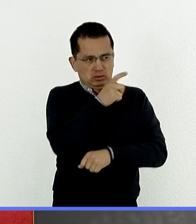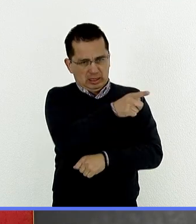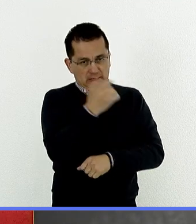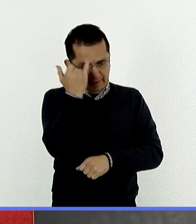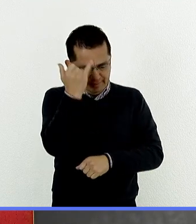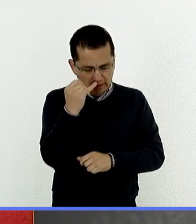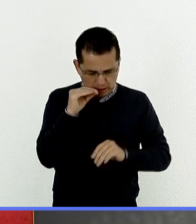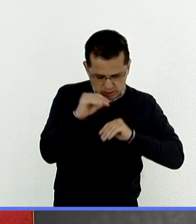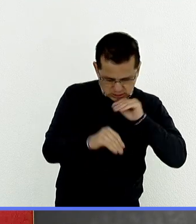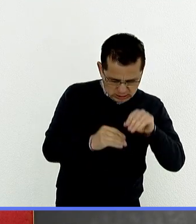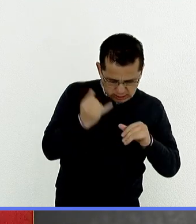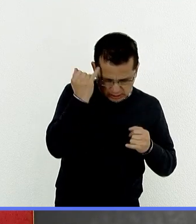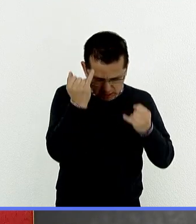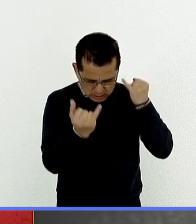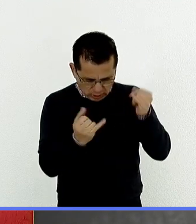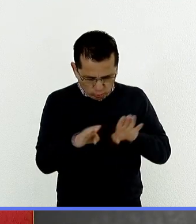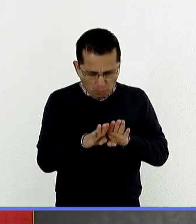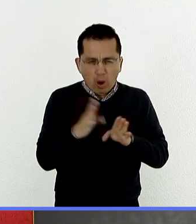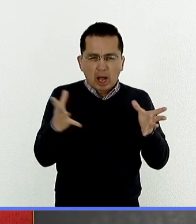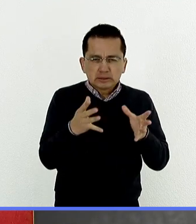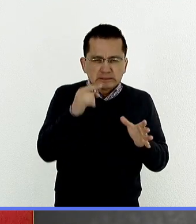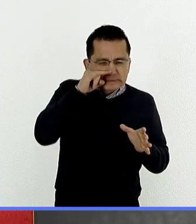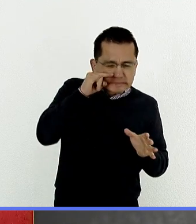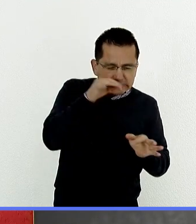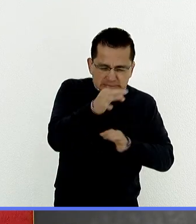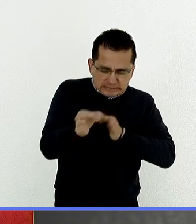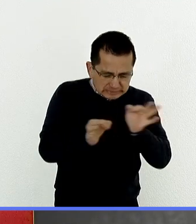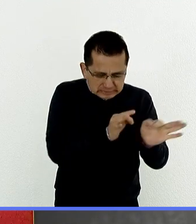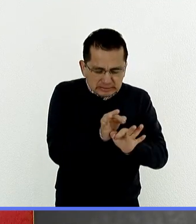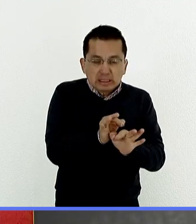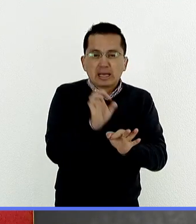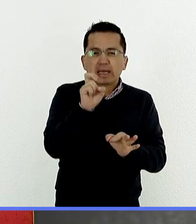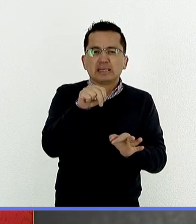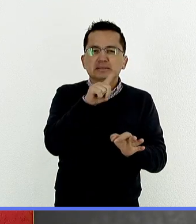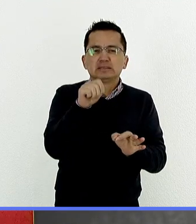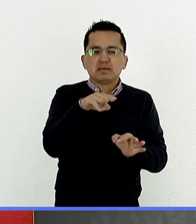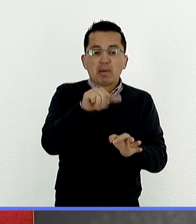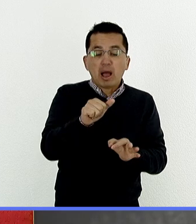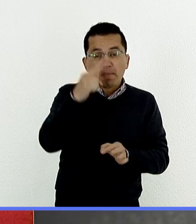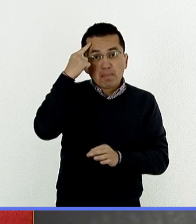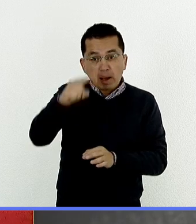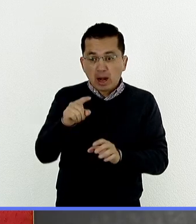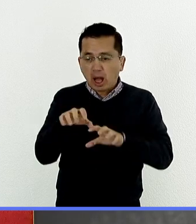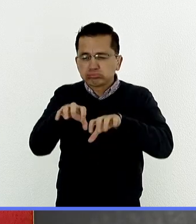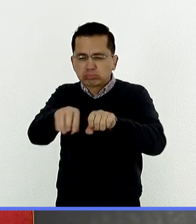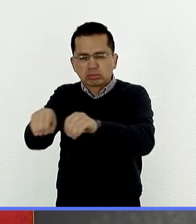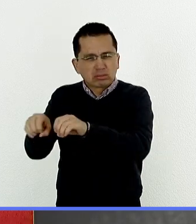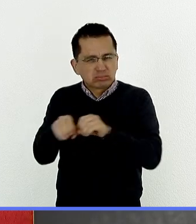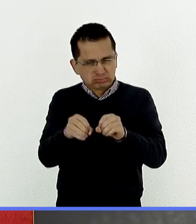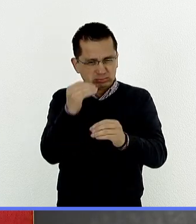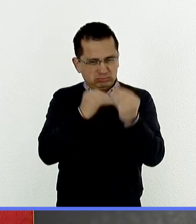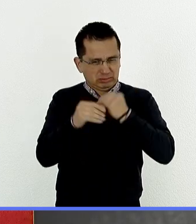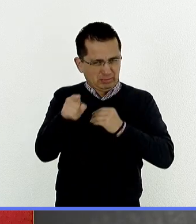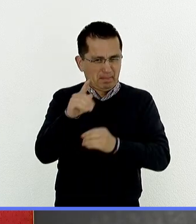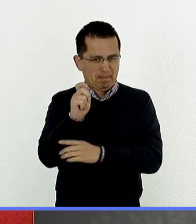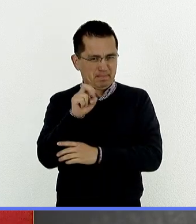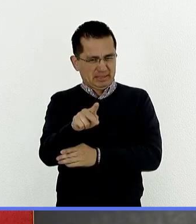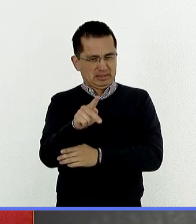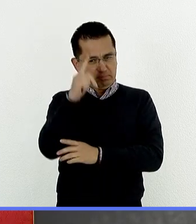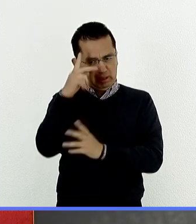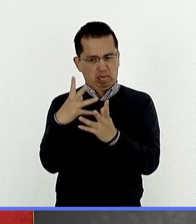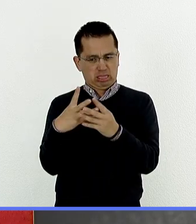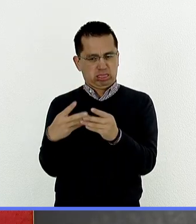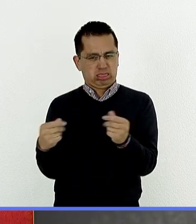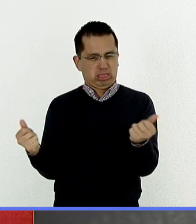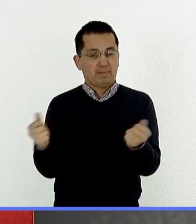es una contribución importante para el medio para mejorar el medio ambiente y